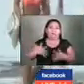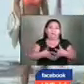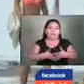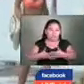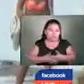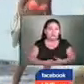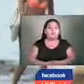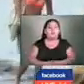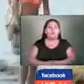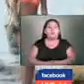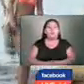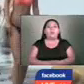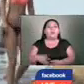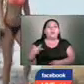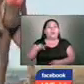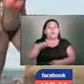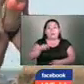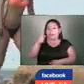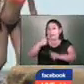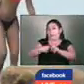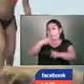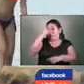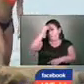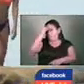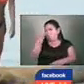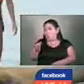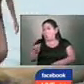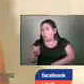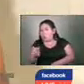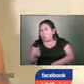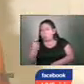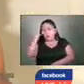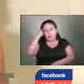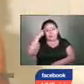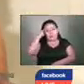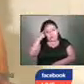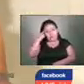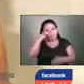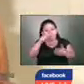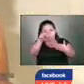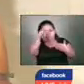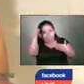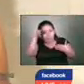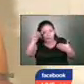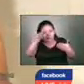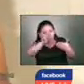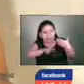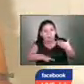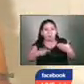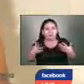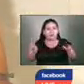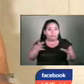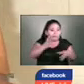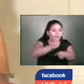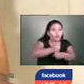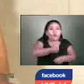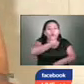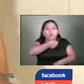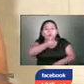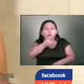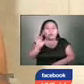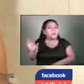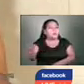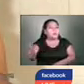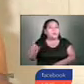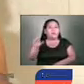internacional, hasta el cierre del fin de semana, todavía estamos haciendo esos, estamos recibiendo consolidado de datos. Teníamos